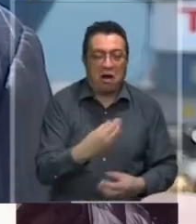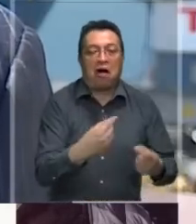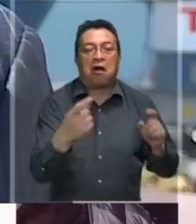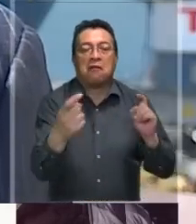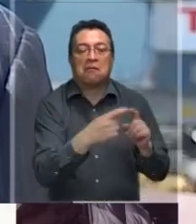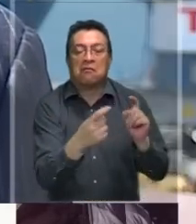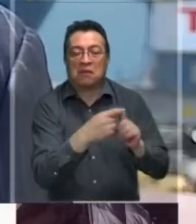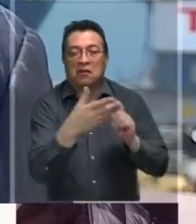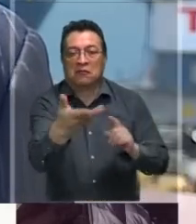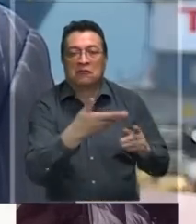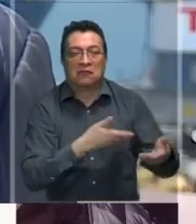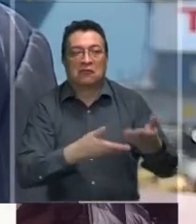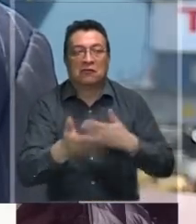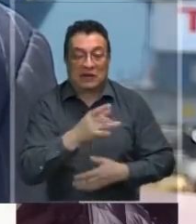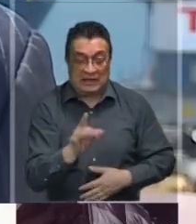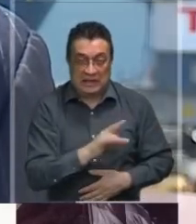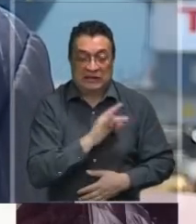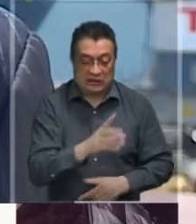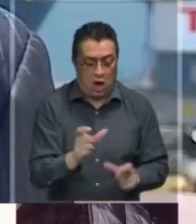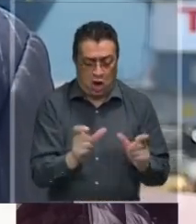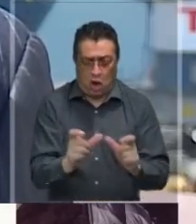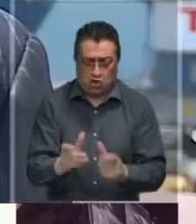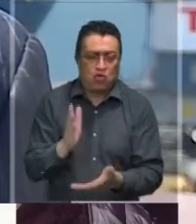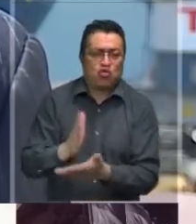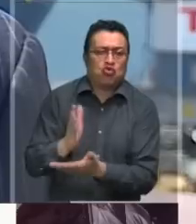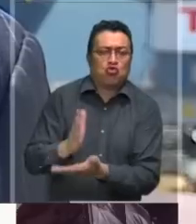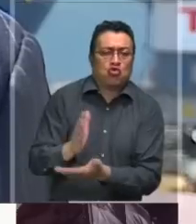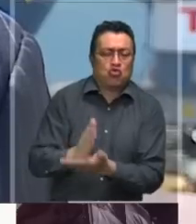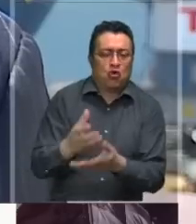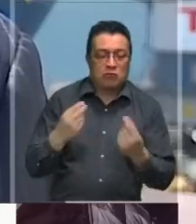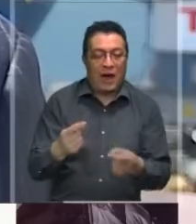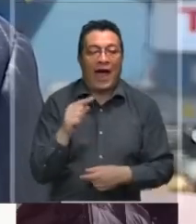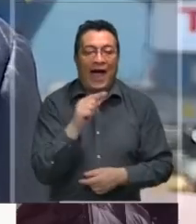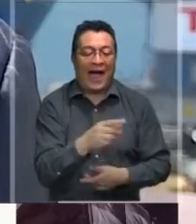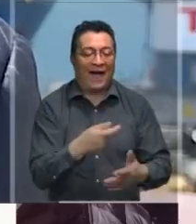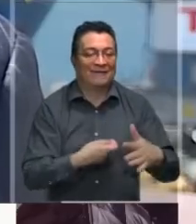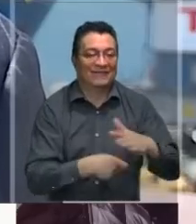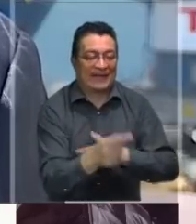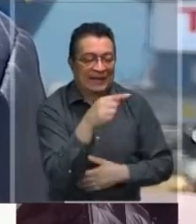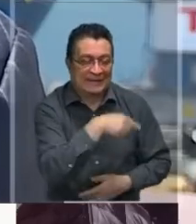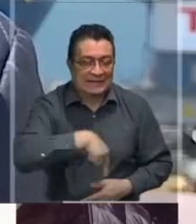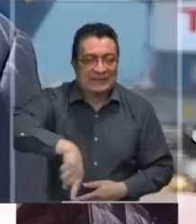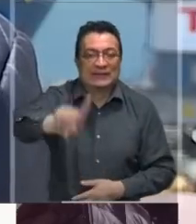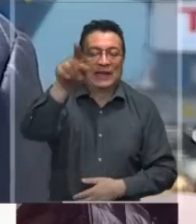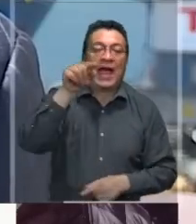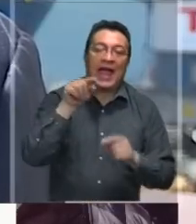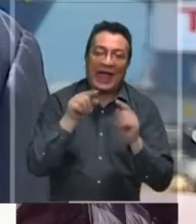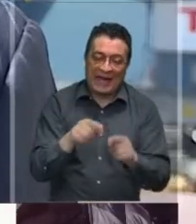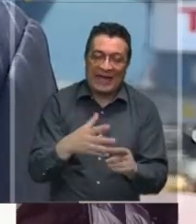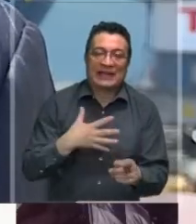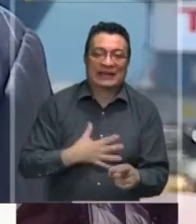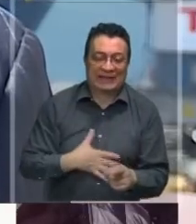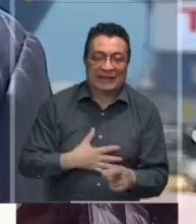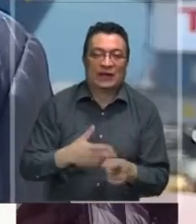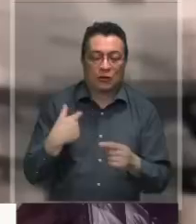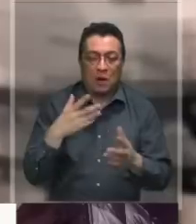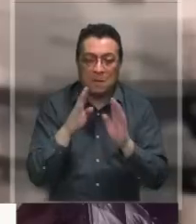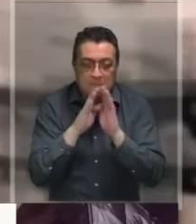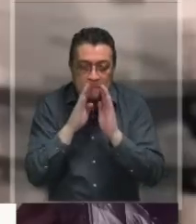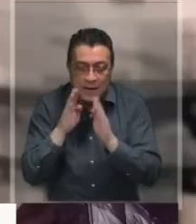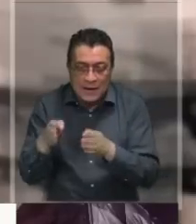porque se supone que en Chile hay un control mucho más estricto de los embarques. Por lo tanto, en algunos casos se trata de blanqueo de